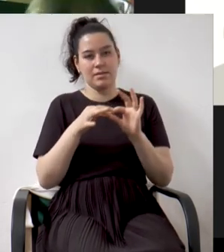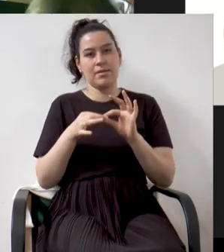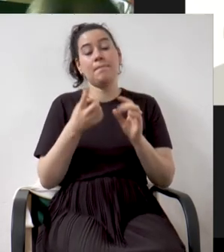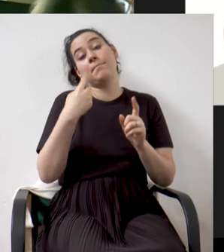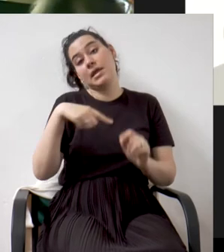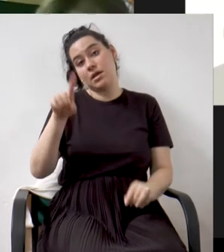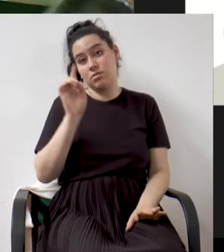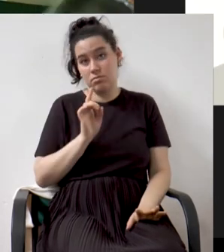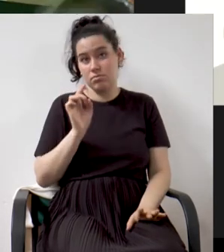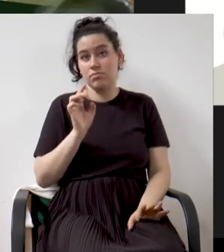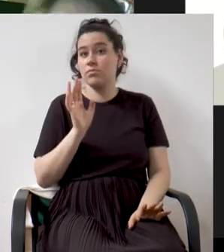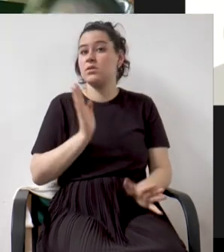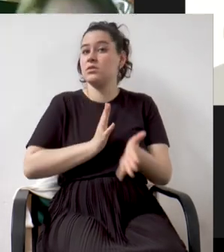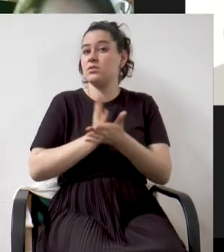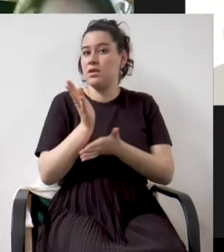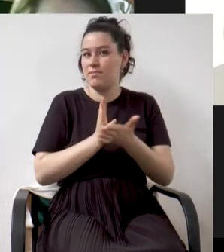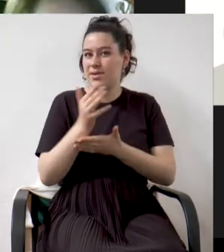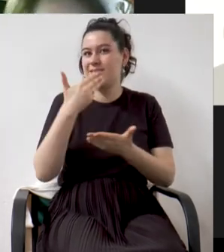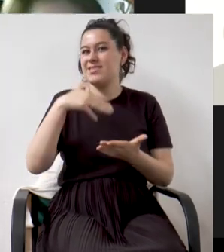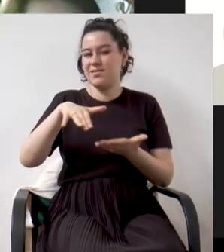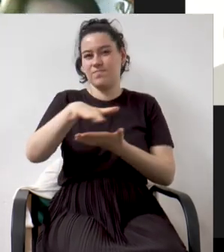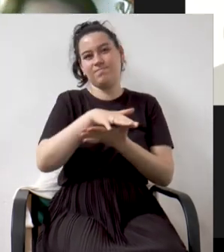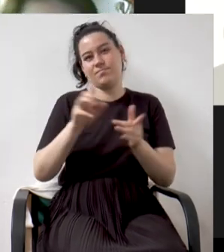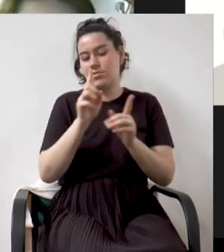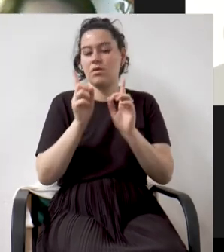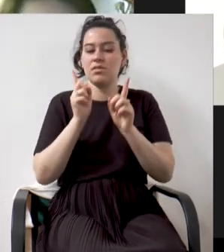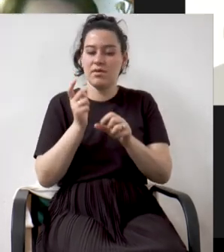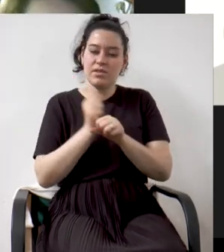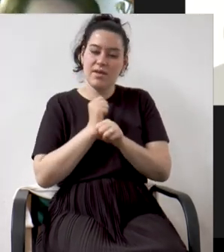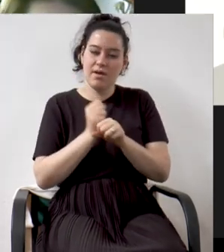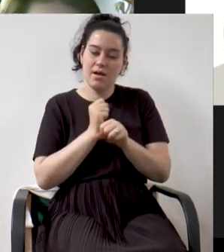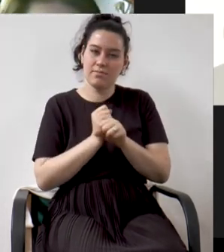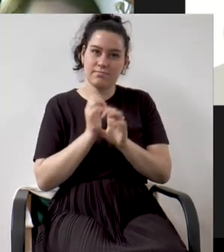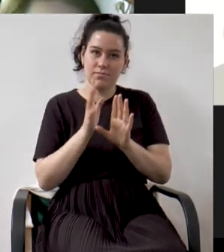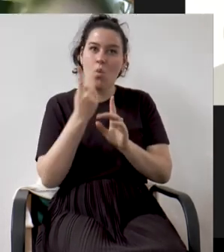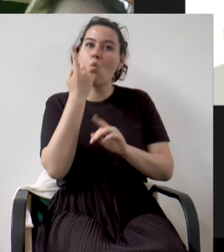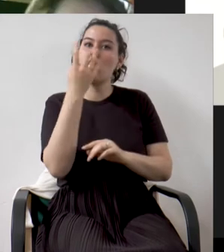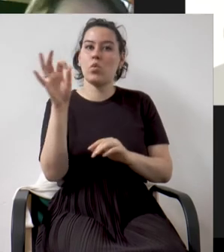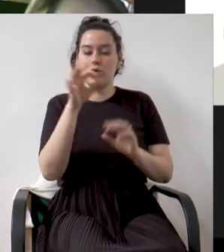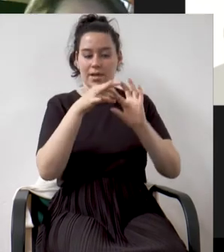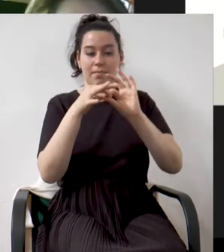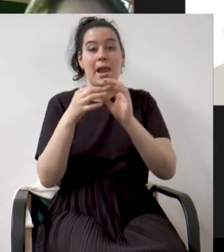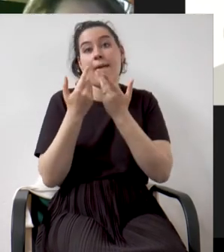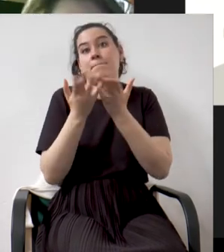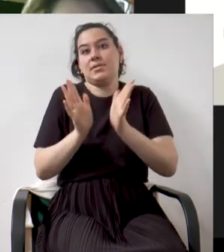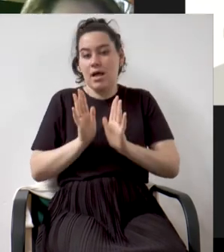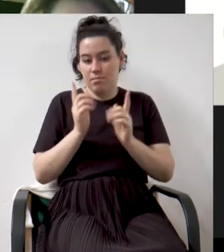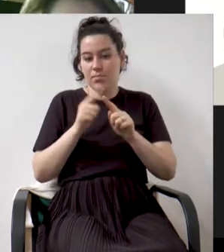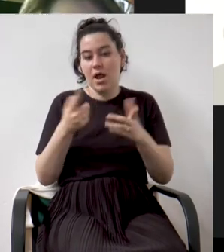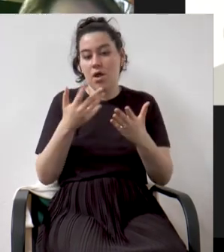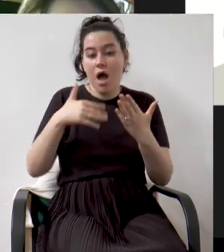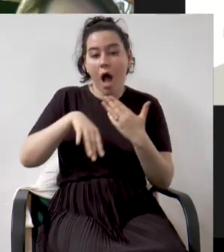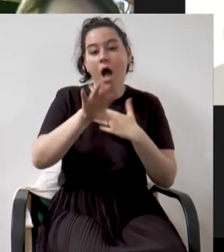Pero no siempre se comprende. Van a trabajar en sentido de doble dependencia. Por lo menos en primera instancia. Hasta que en